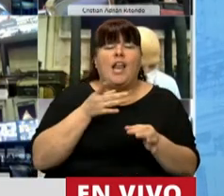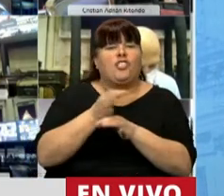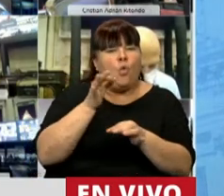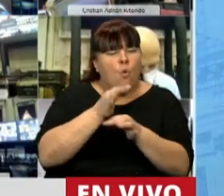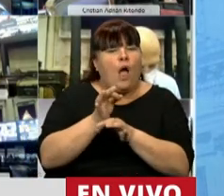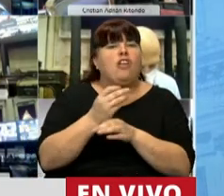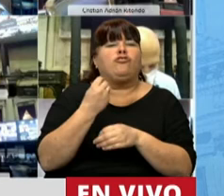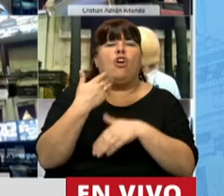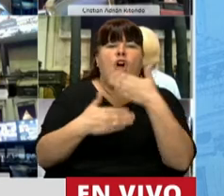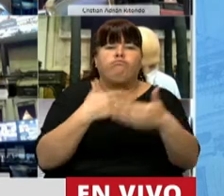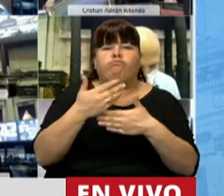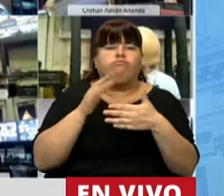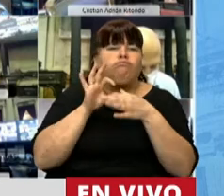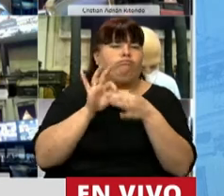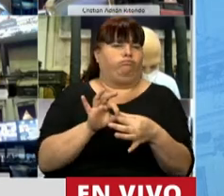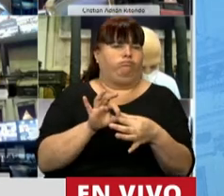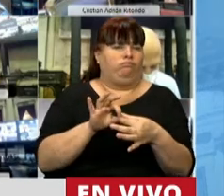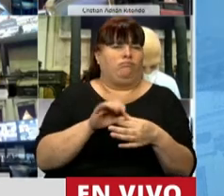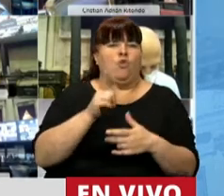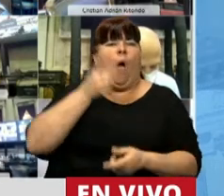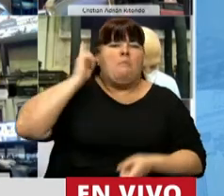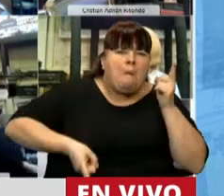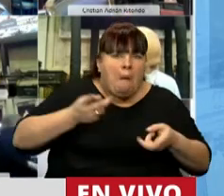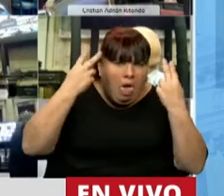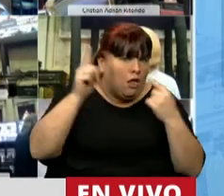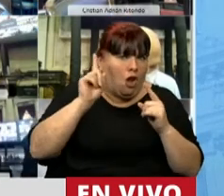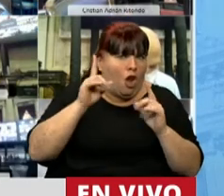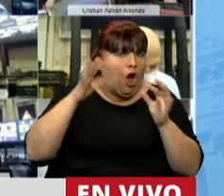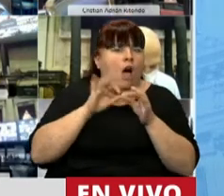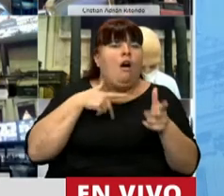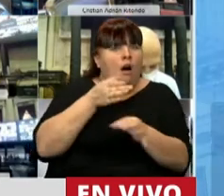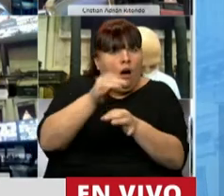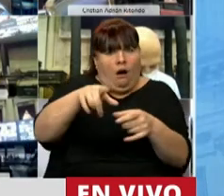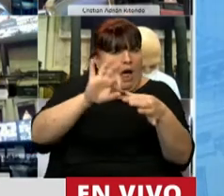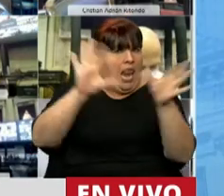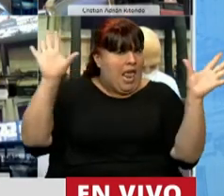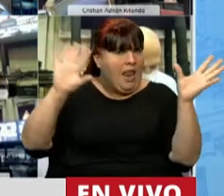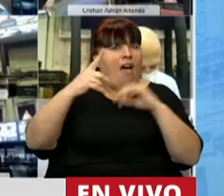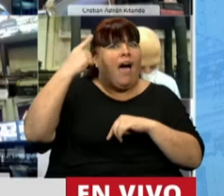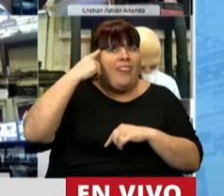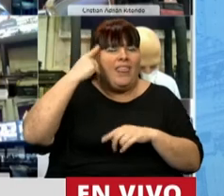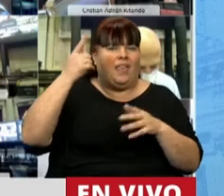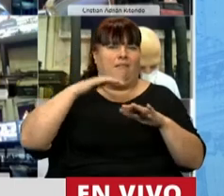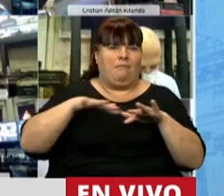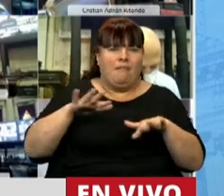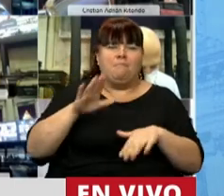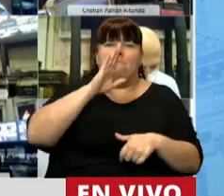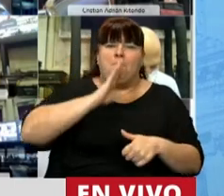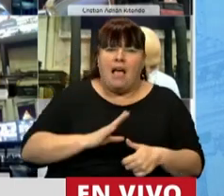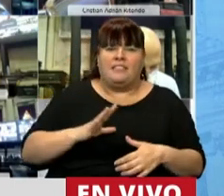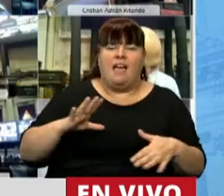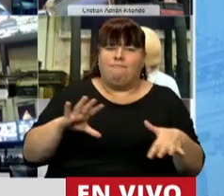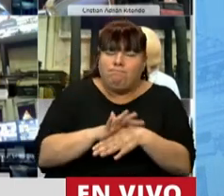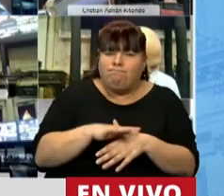se construye en un vínculo donde nada se impone, porque el hombre ideológico, activo, tolerante y